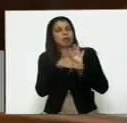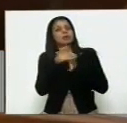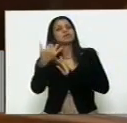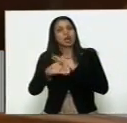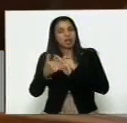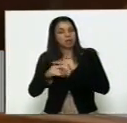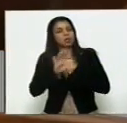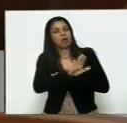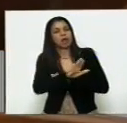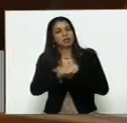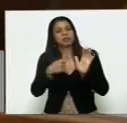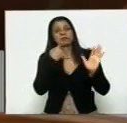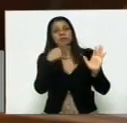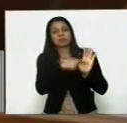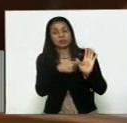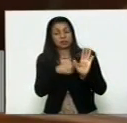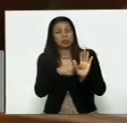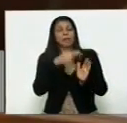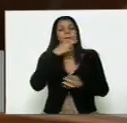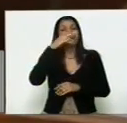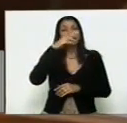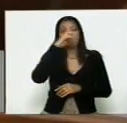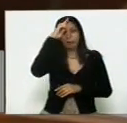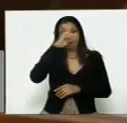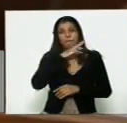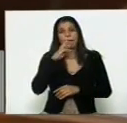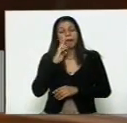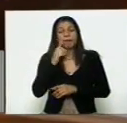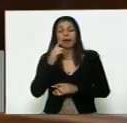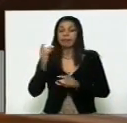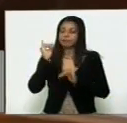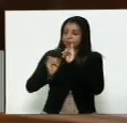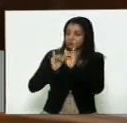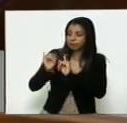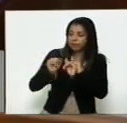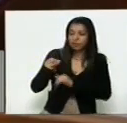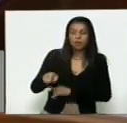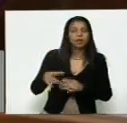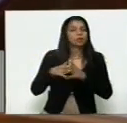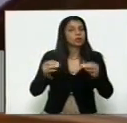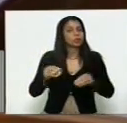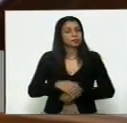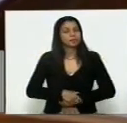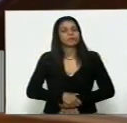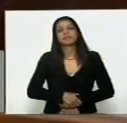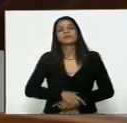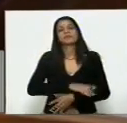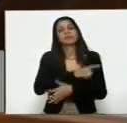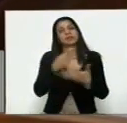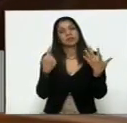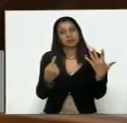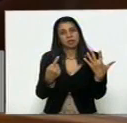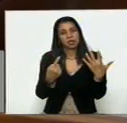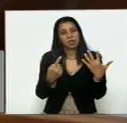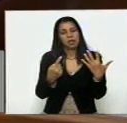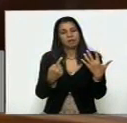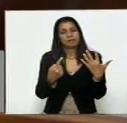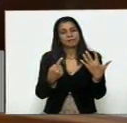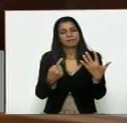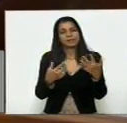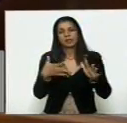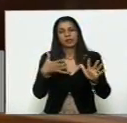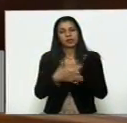decreto constituyente para las madres, los recién nacidos, las recién nacidas y el padre. 6. Uso razonado